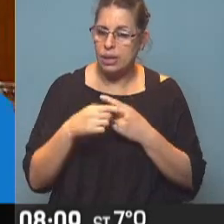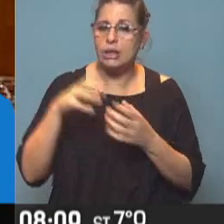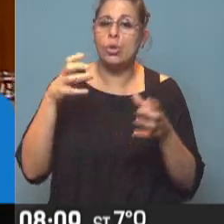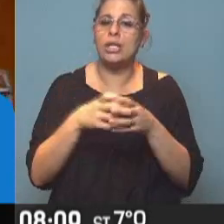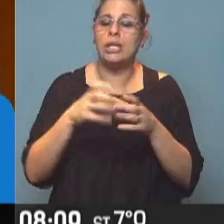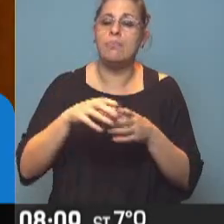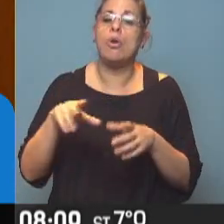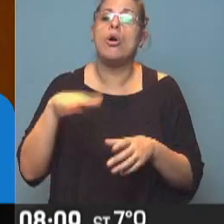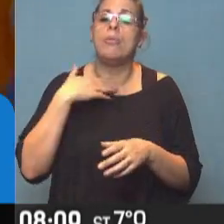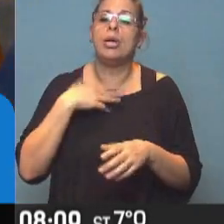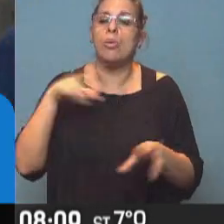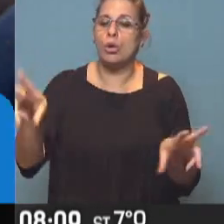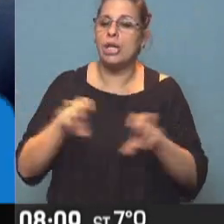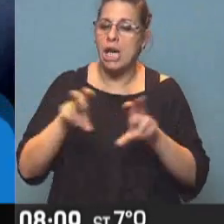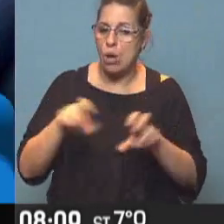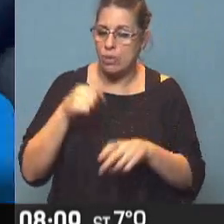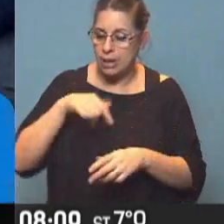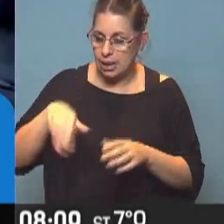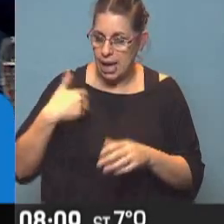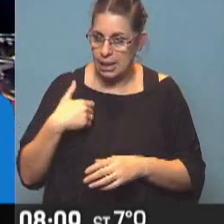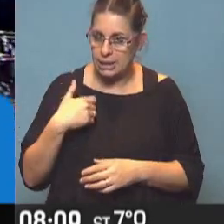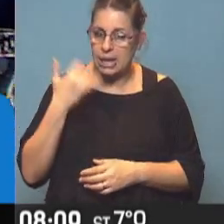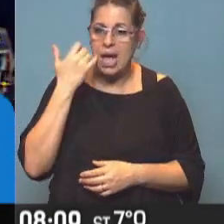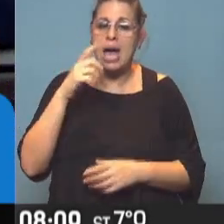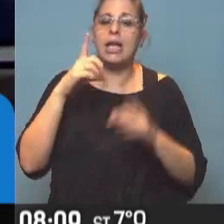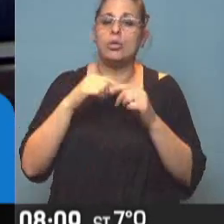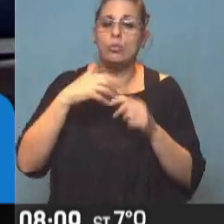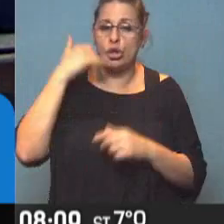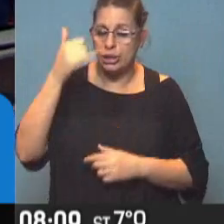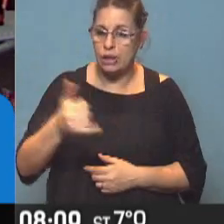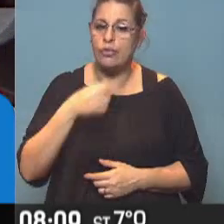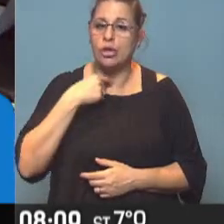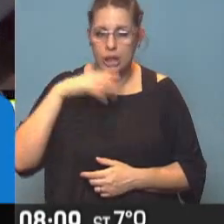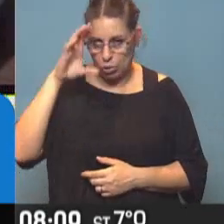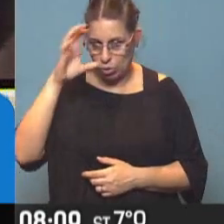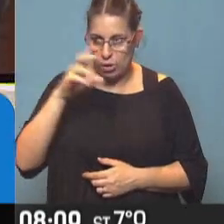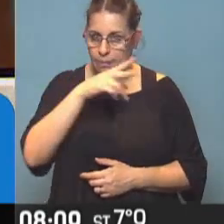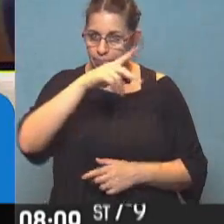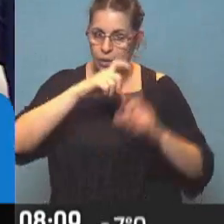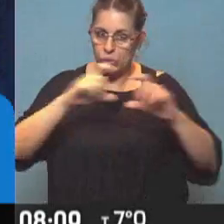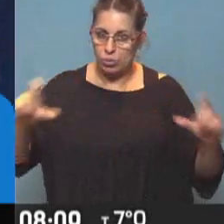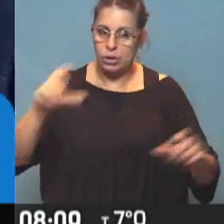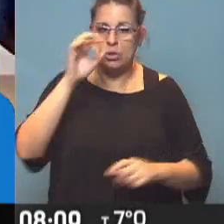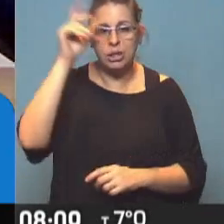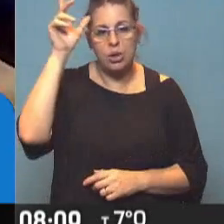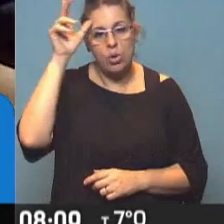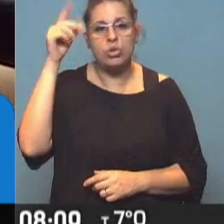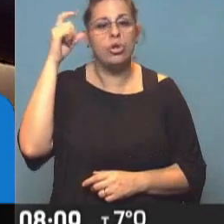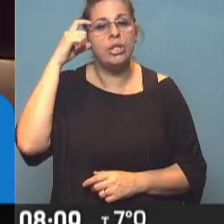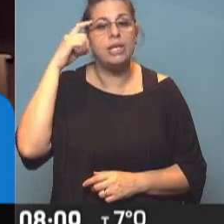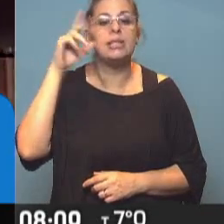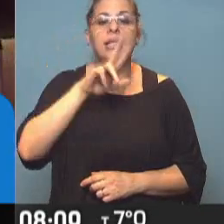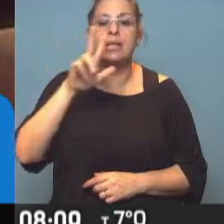México recaudando fondos acá en Argentina. Hemos activado un número telefónico que quiero recordar, es 0810